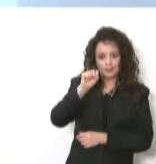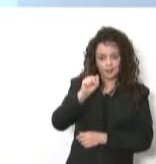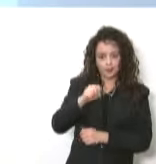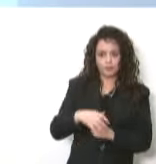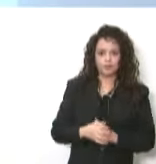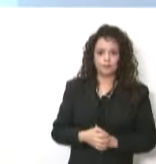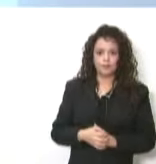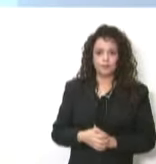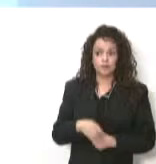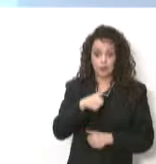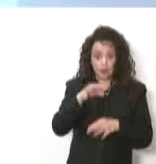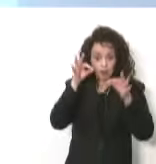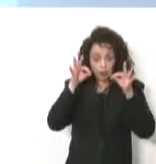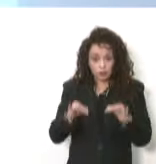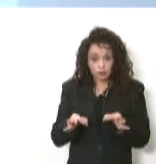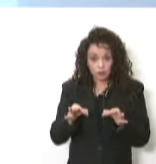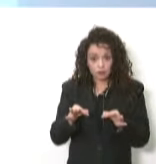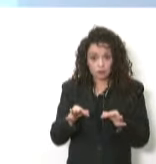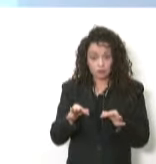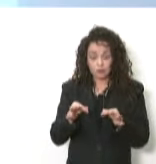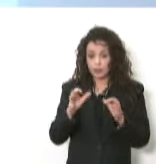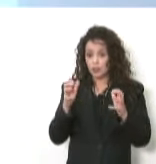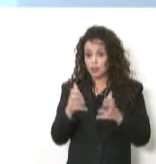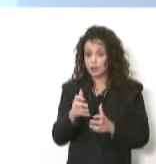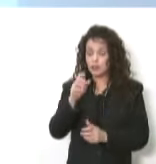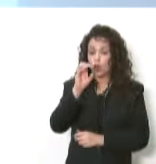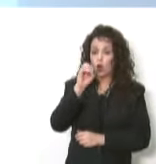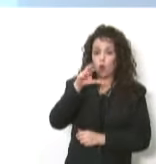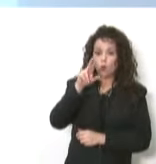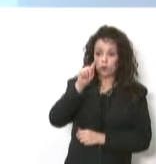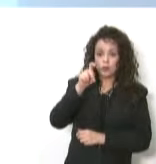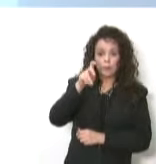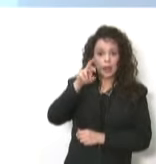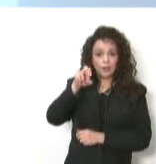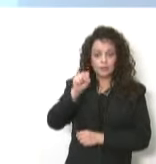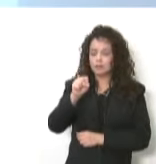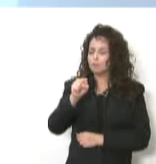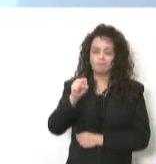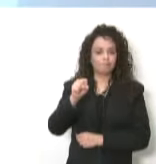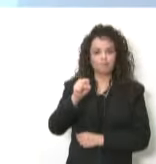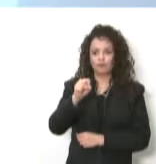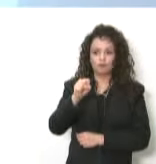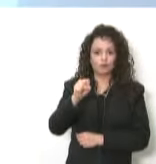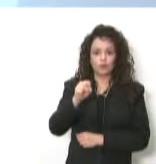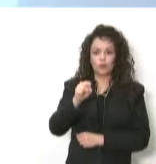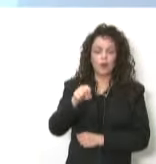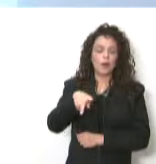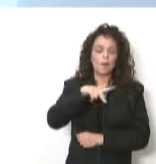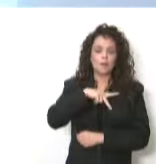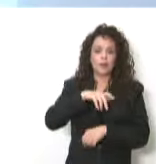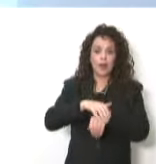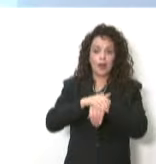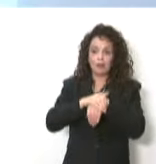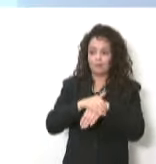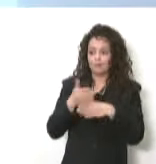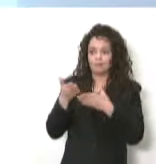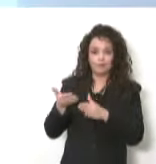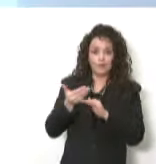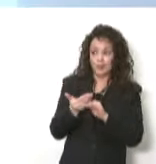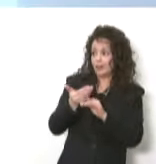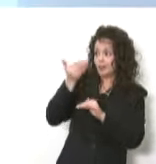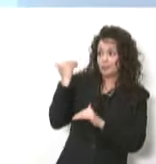es ombudsperson, como le estuvieron llamando, incluso nuestro querido amigo también el